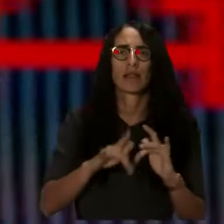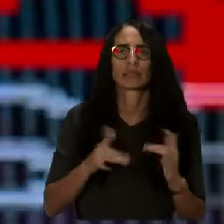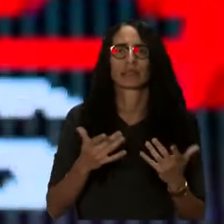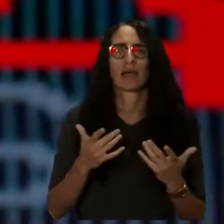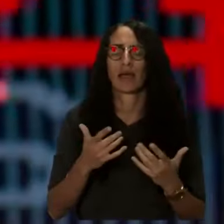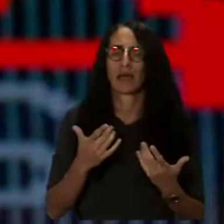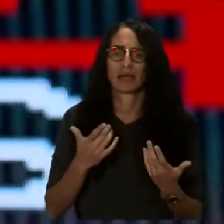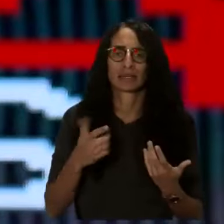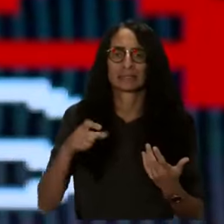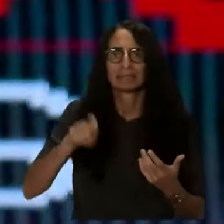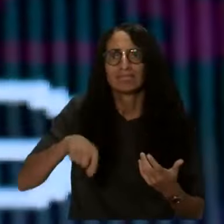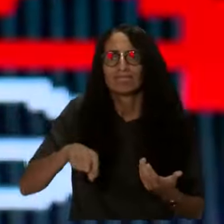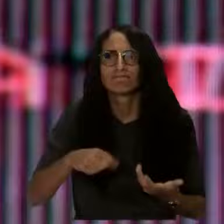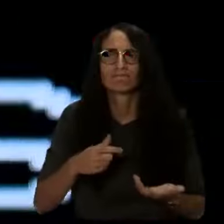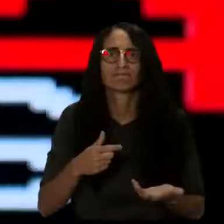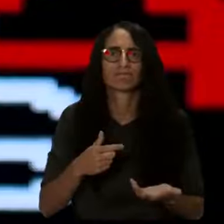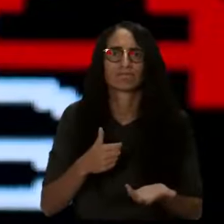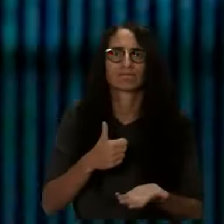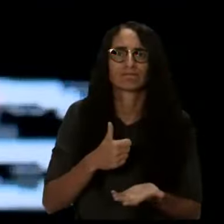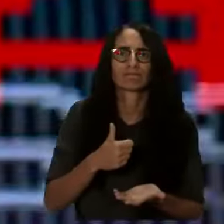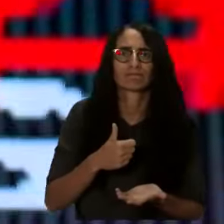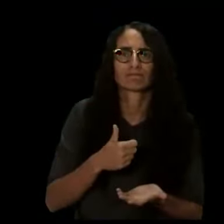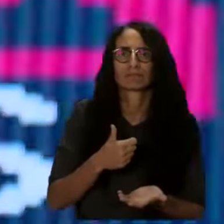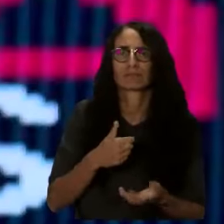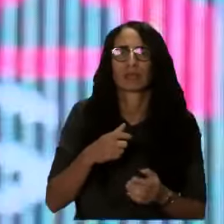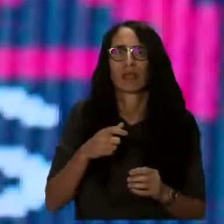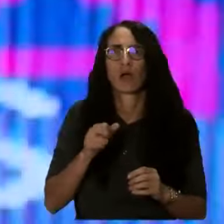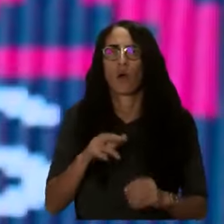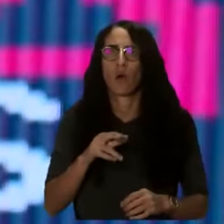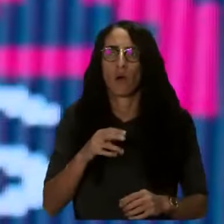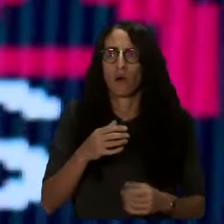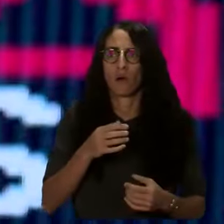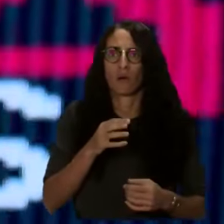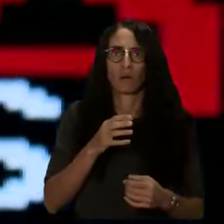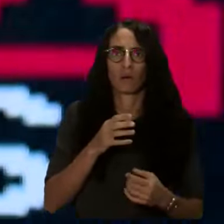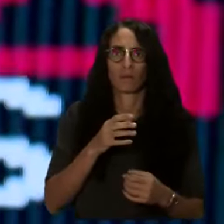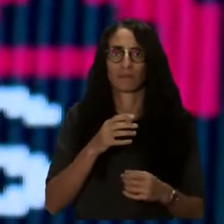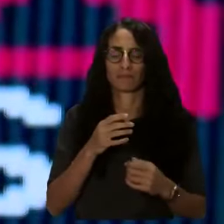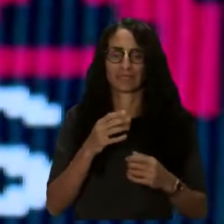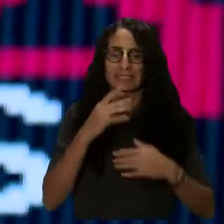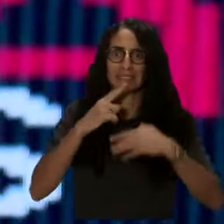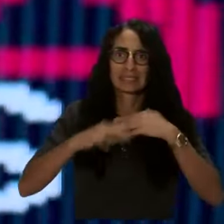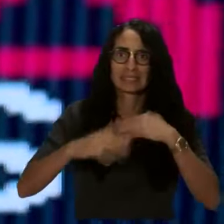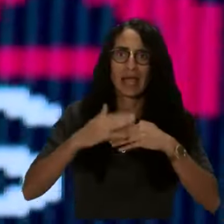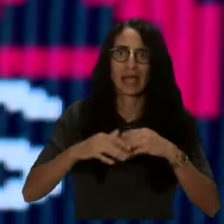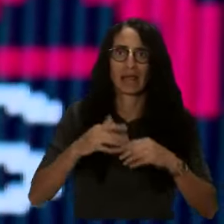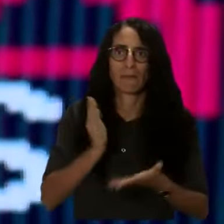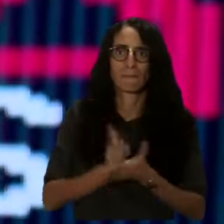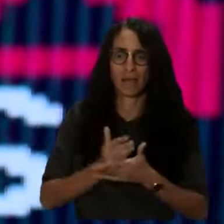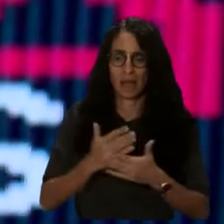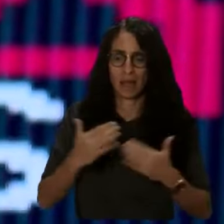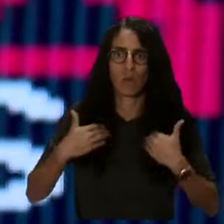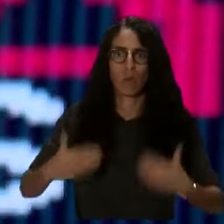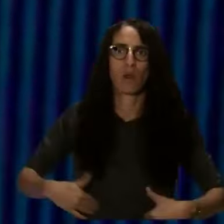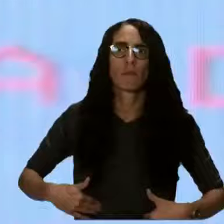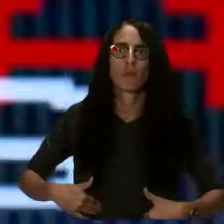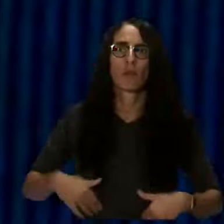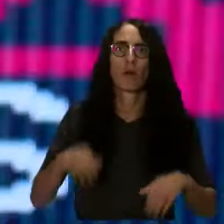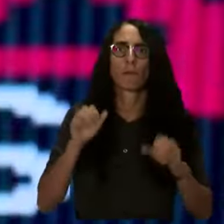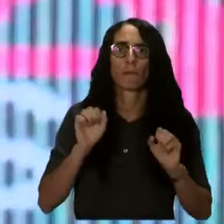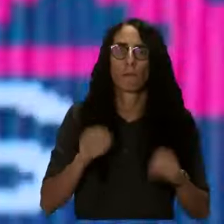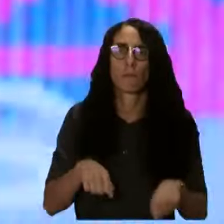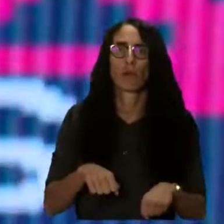falta eh De que se le dificulta el respirar de que la sangre deja de circular por el cuerpo provoca eh en la